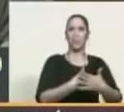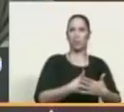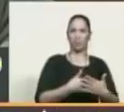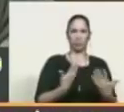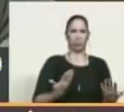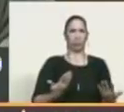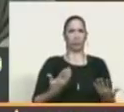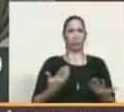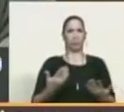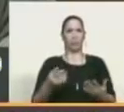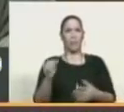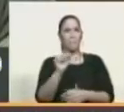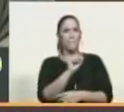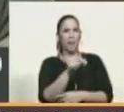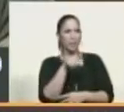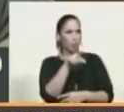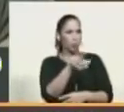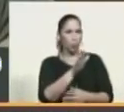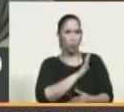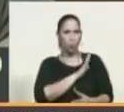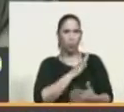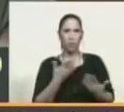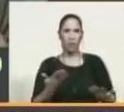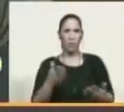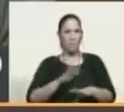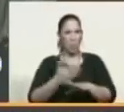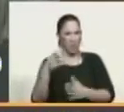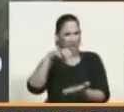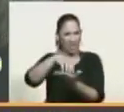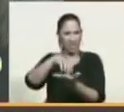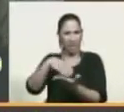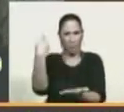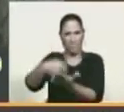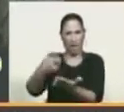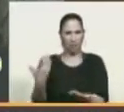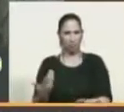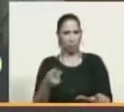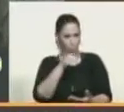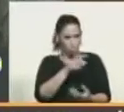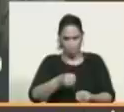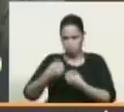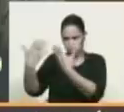tuya, porque el Estado tiene que darte, ¿tú le vas a dar la máquina al Estado?